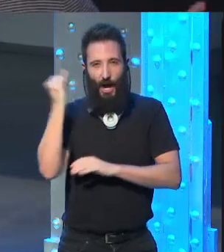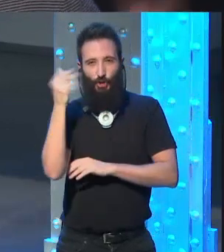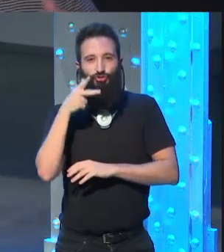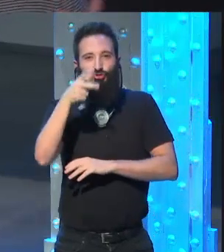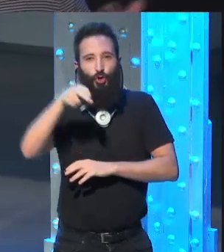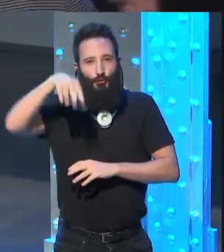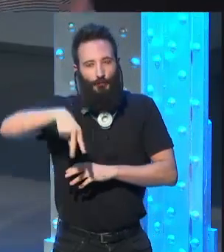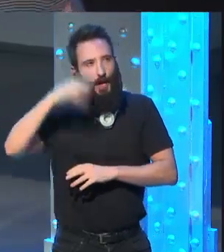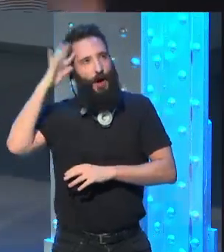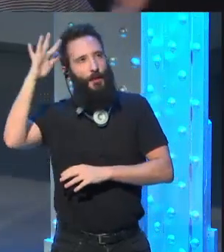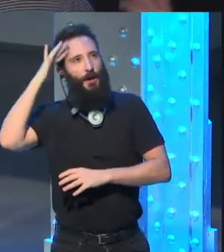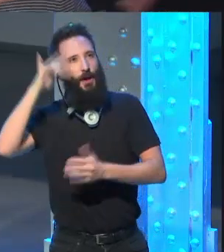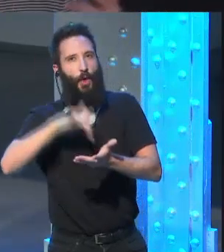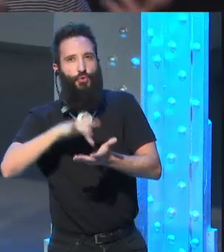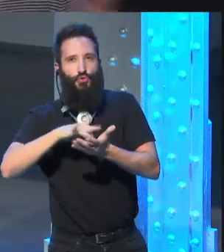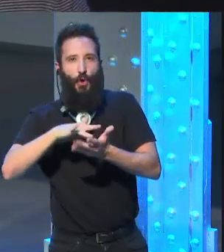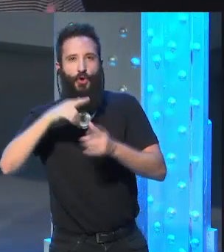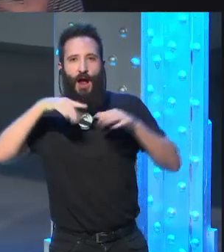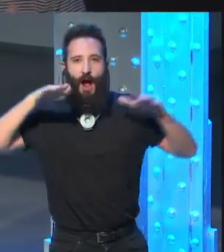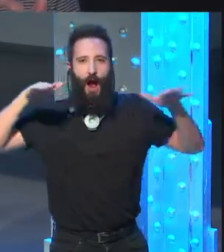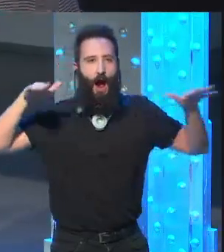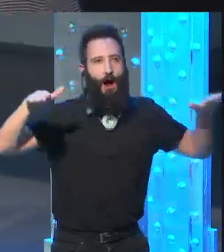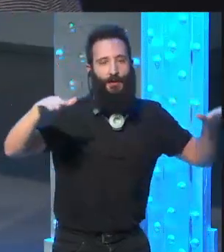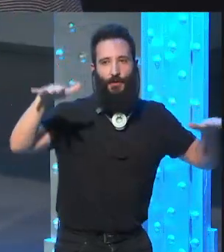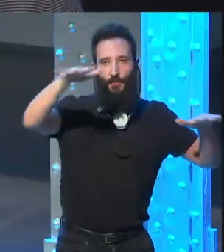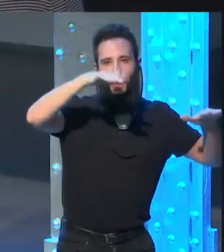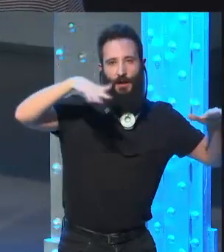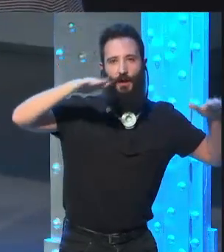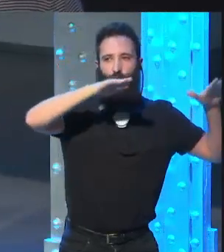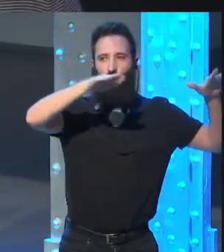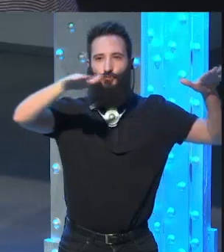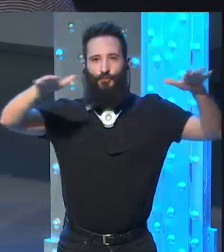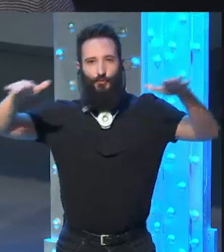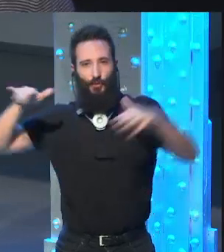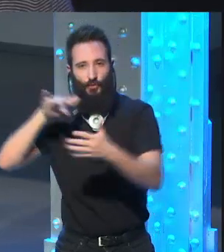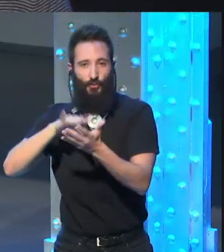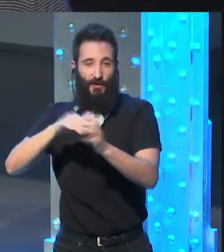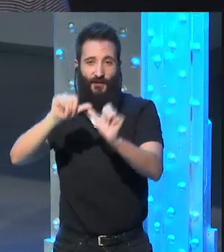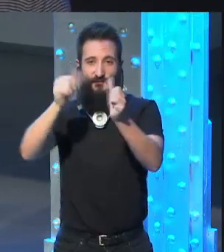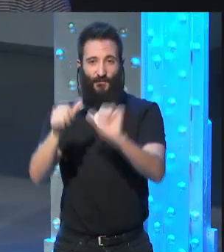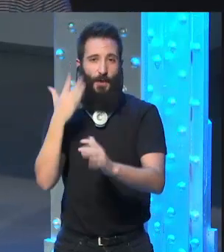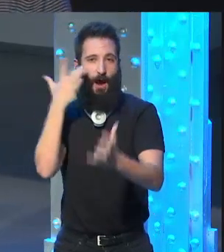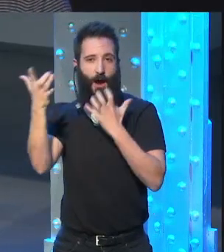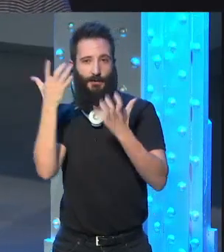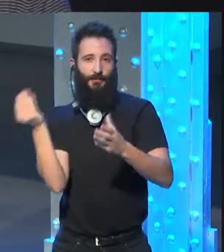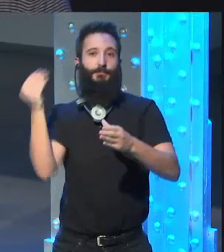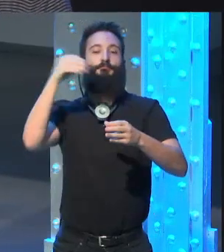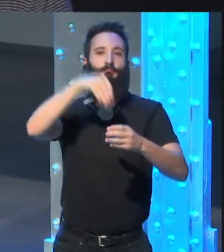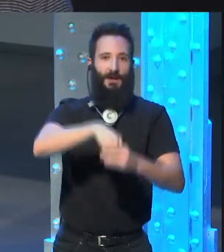y se imaginó cómo las aves volaban sobre el paisaje. Entonces le metió una componente artística pues que